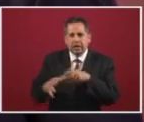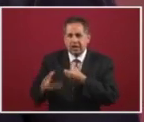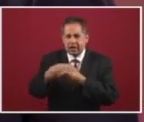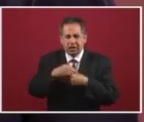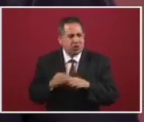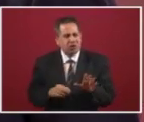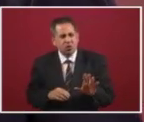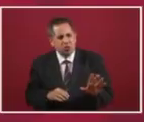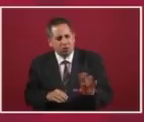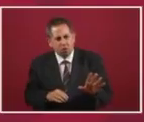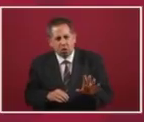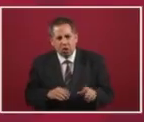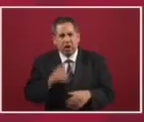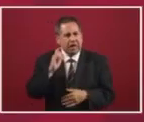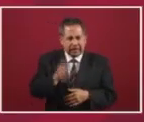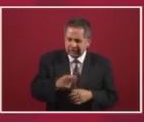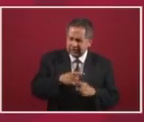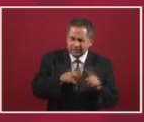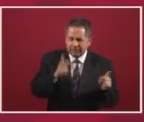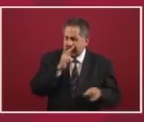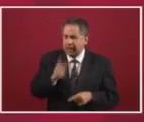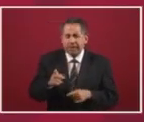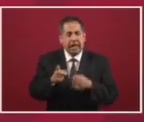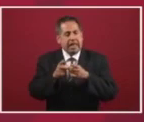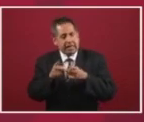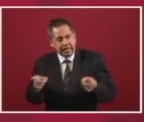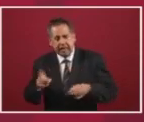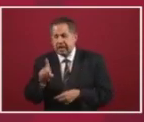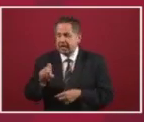no, es desarrollo.